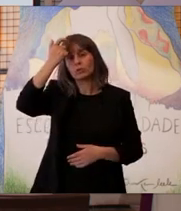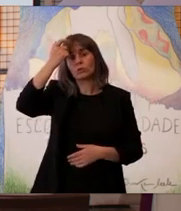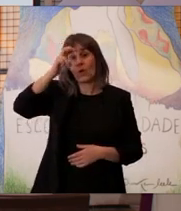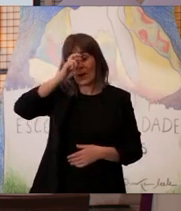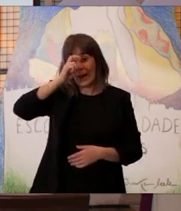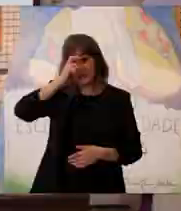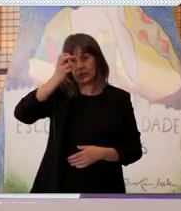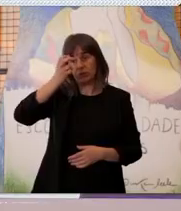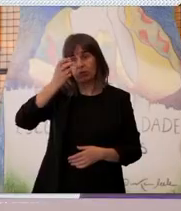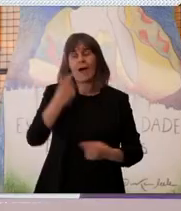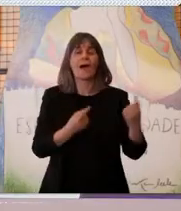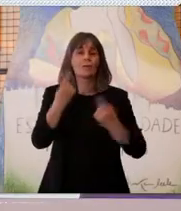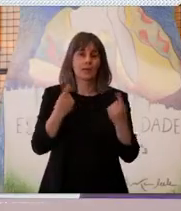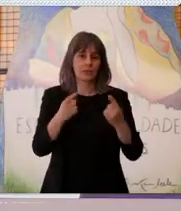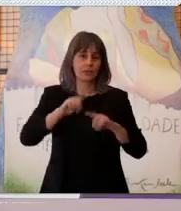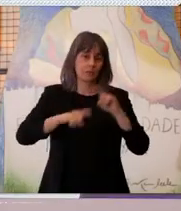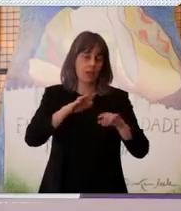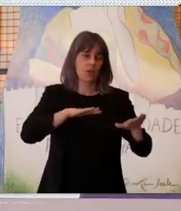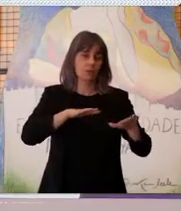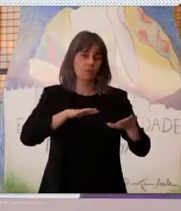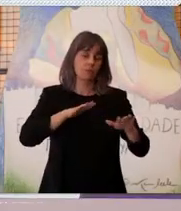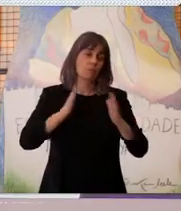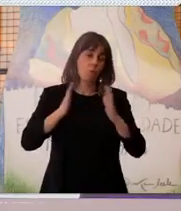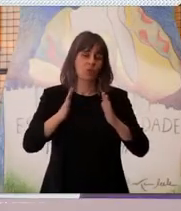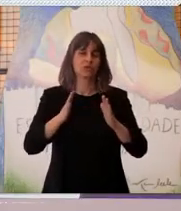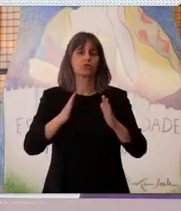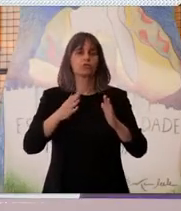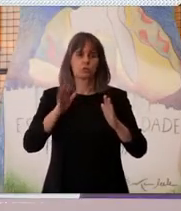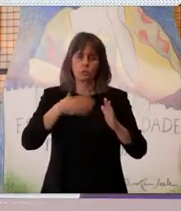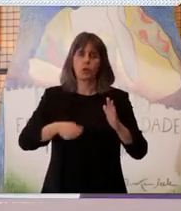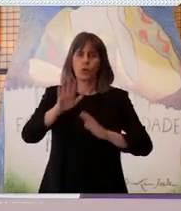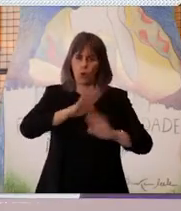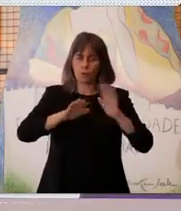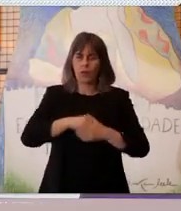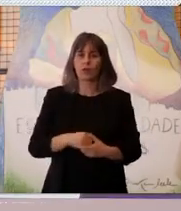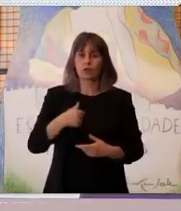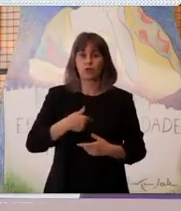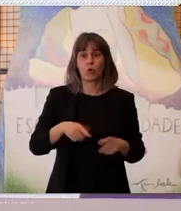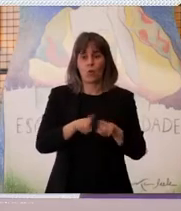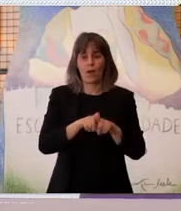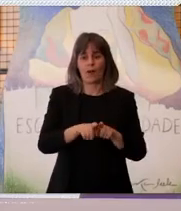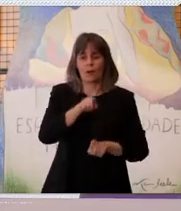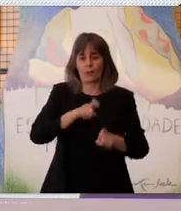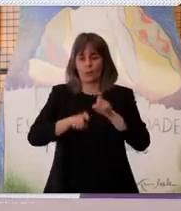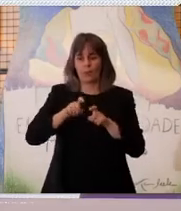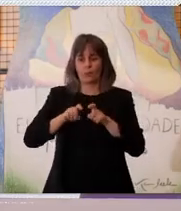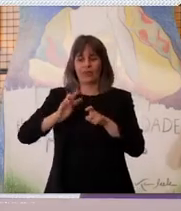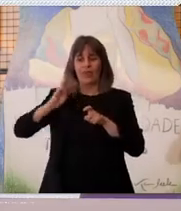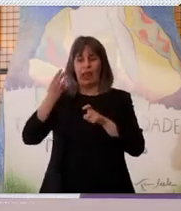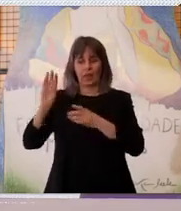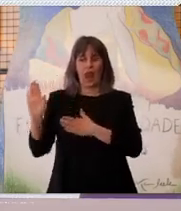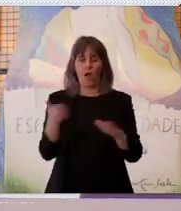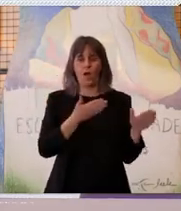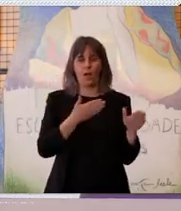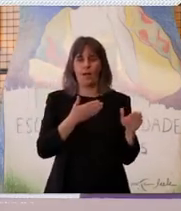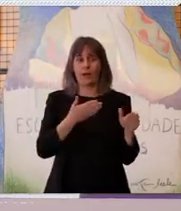en algunos momentos resulta complicadísima de mantener Bueno yo estoy volviendo a las a la tercera Ola y